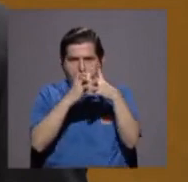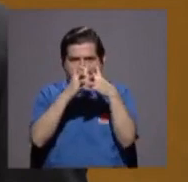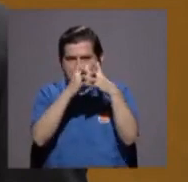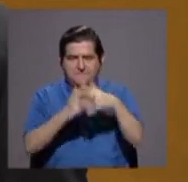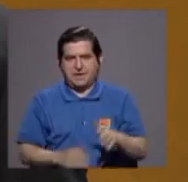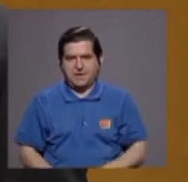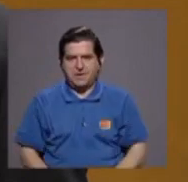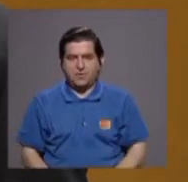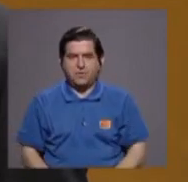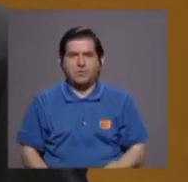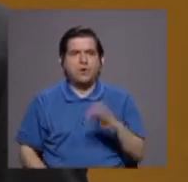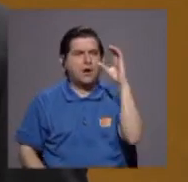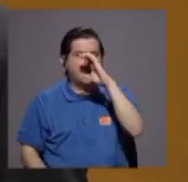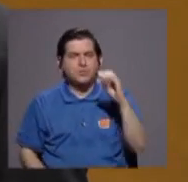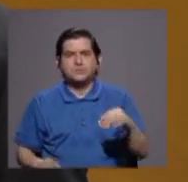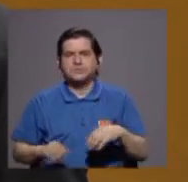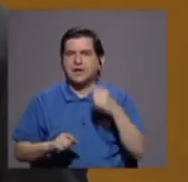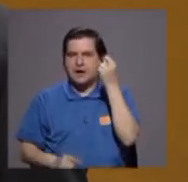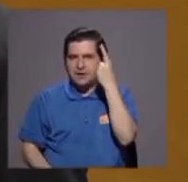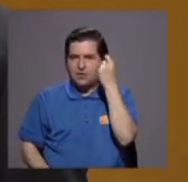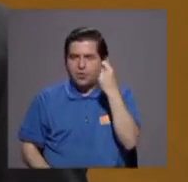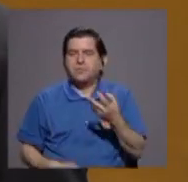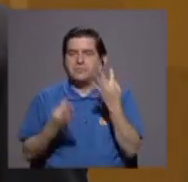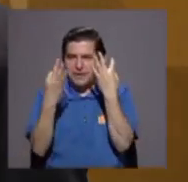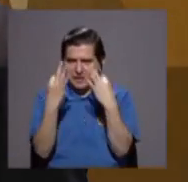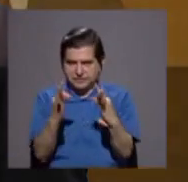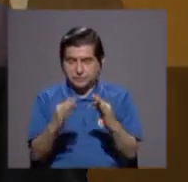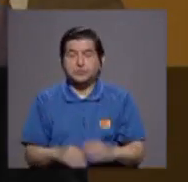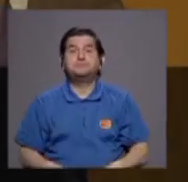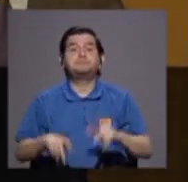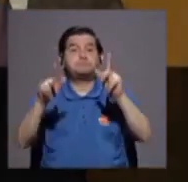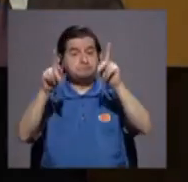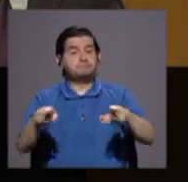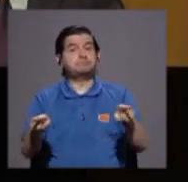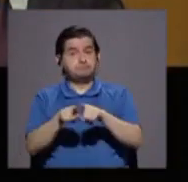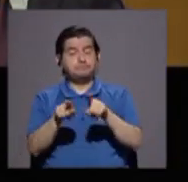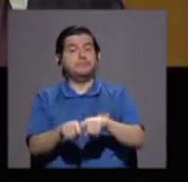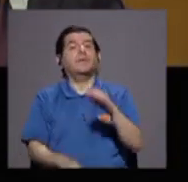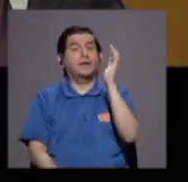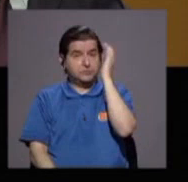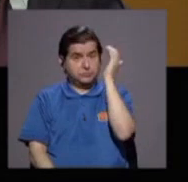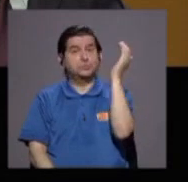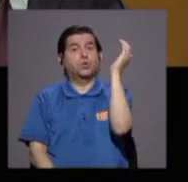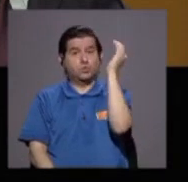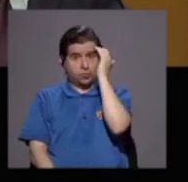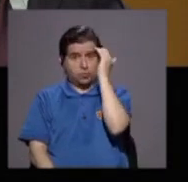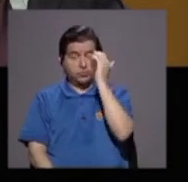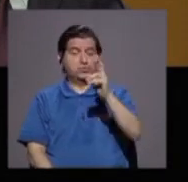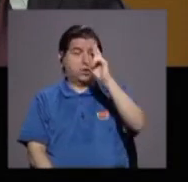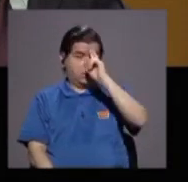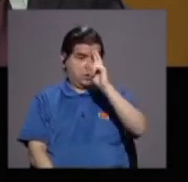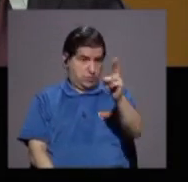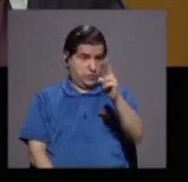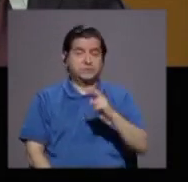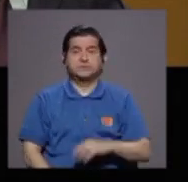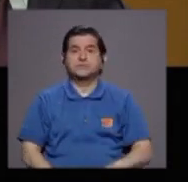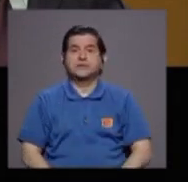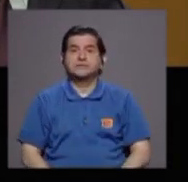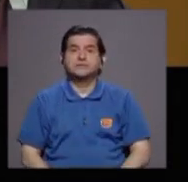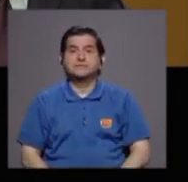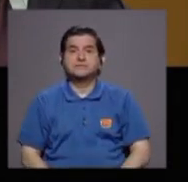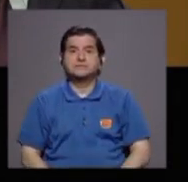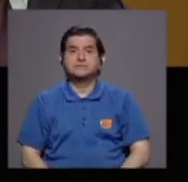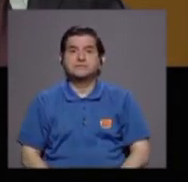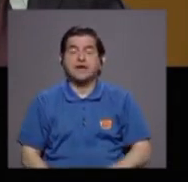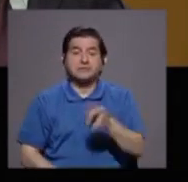Unidos hacia mayor entendimiento. Y además es alguien que conoce, que respeta, que